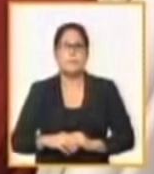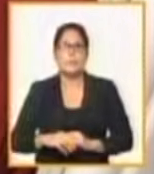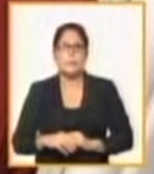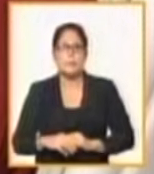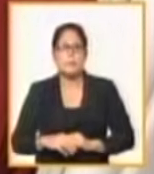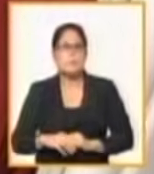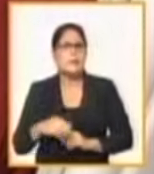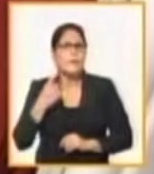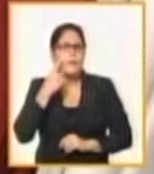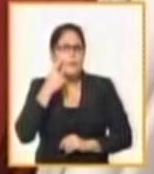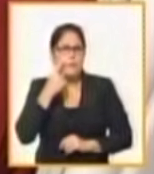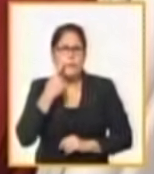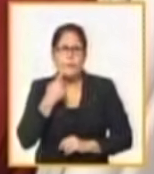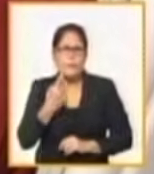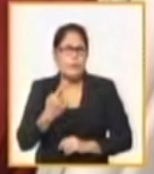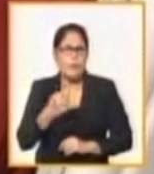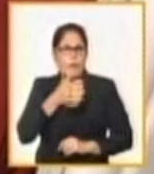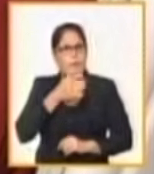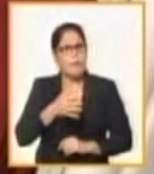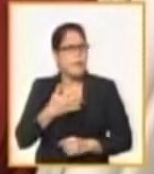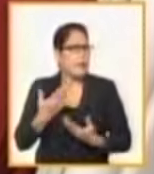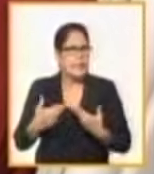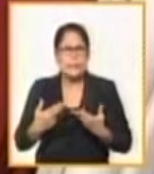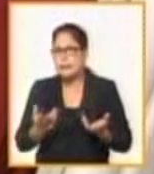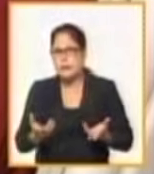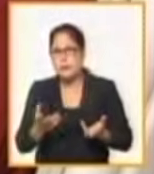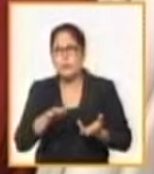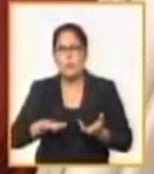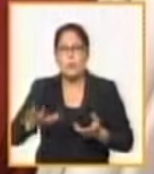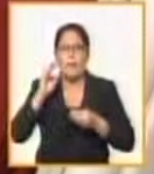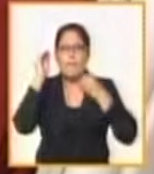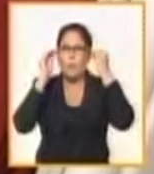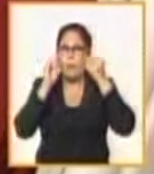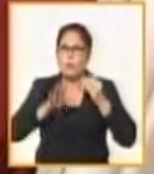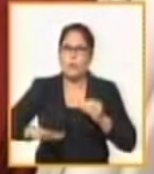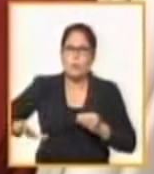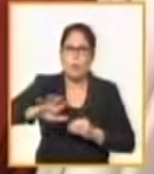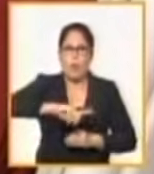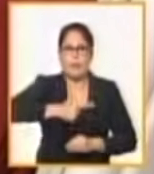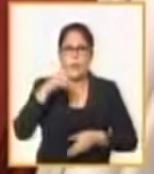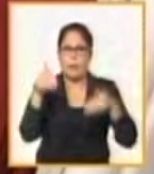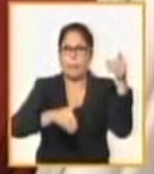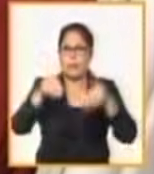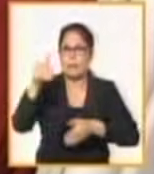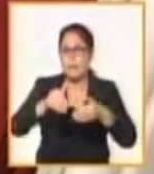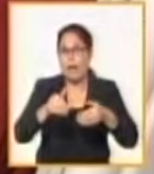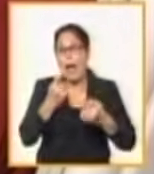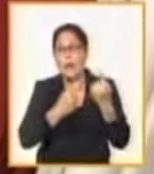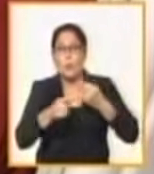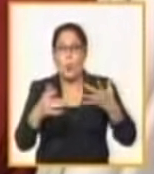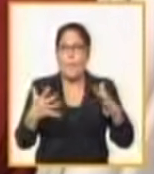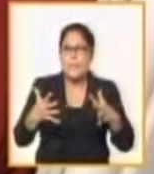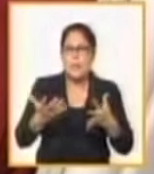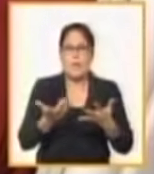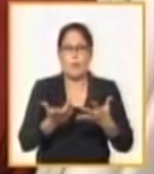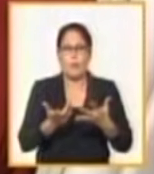usted vio que Fidel pudo lidiar con todas esas preocupaciones, con esos miedos quizás a la censura o que se implantara